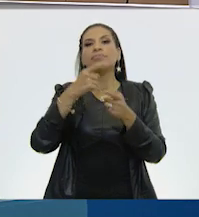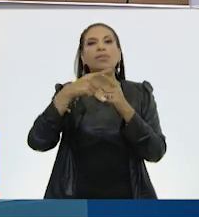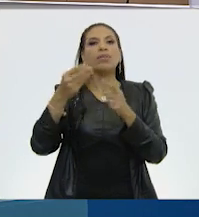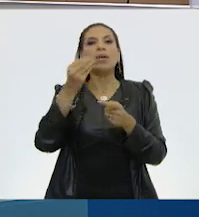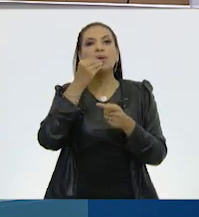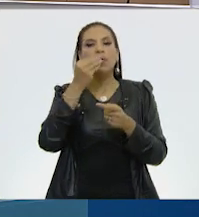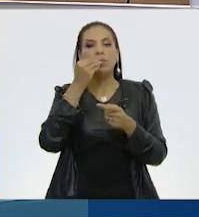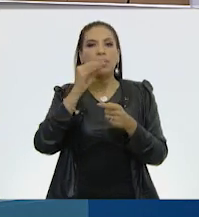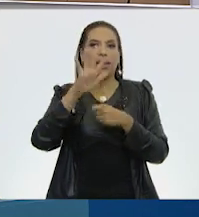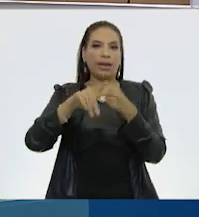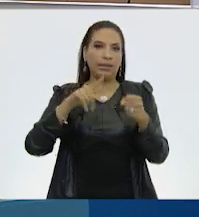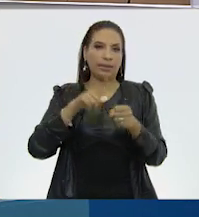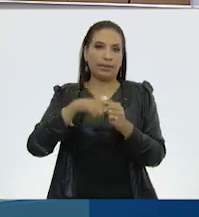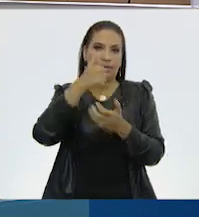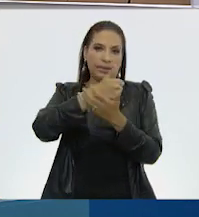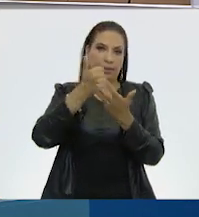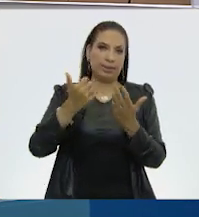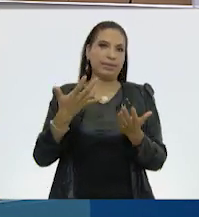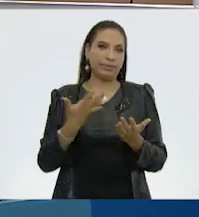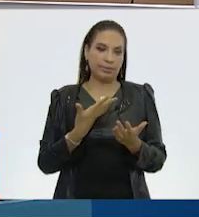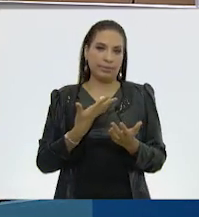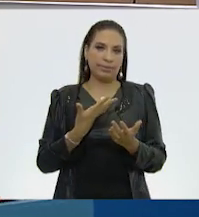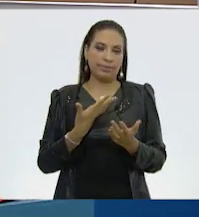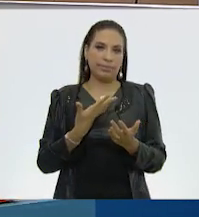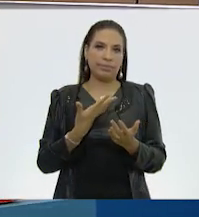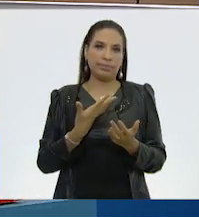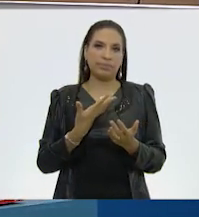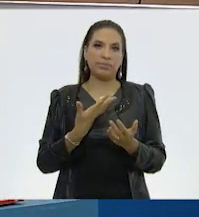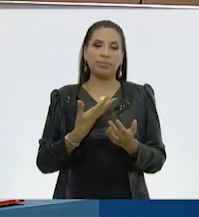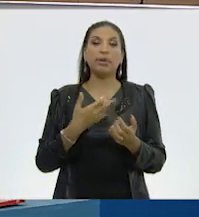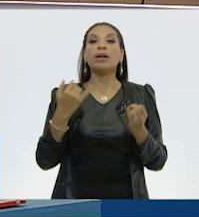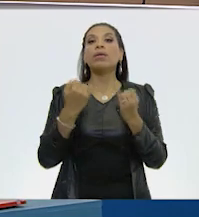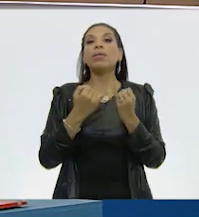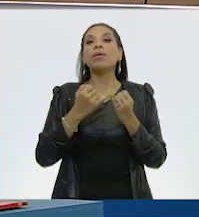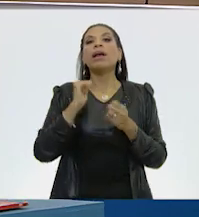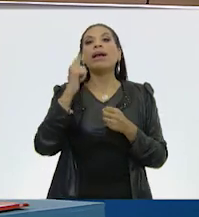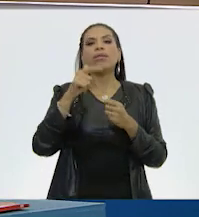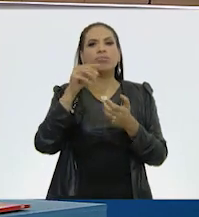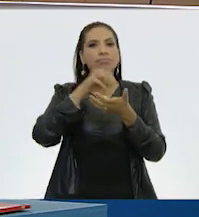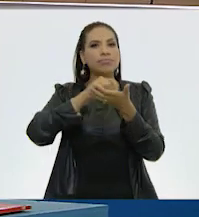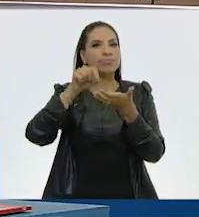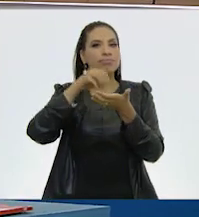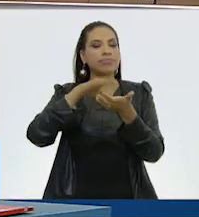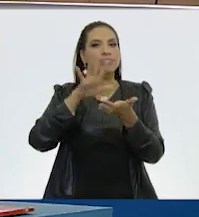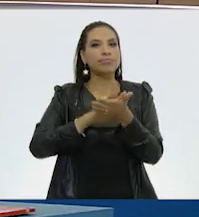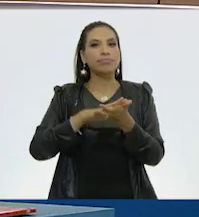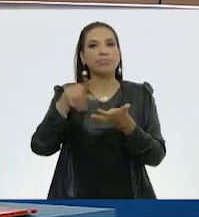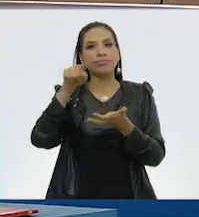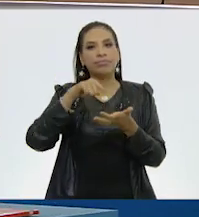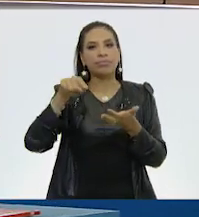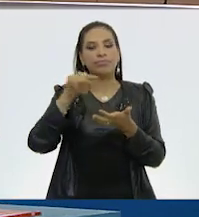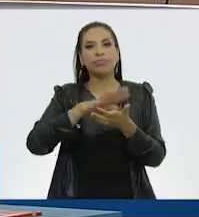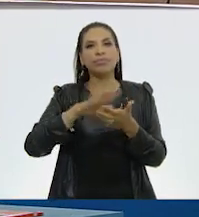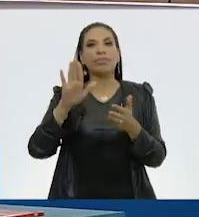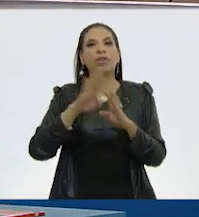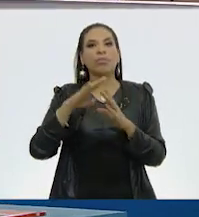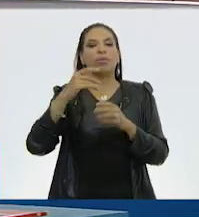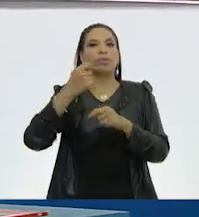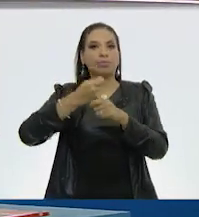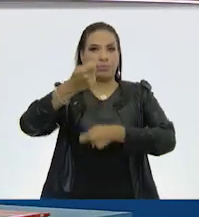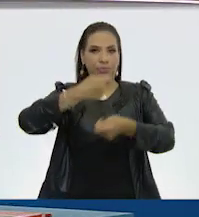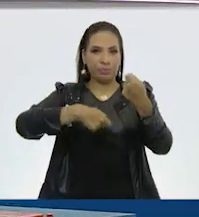alimentos y animales que cada uno poseía. Incluso se hacían registros cuando estos se iban a